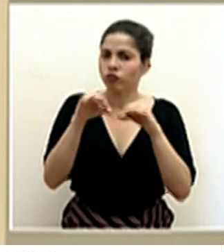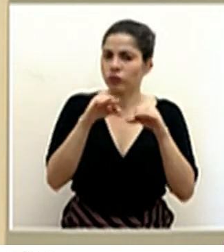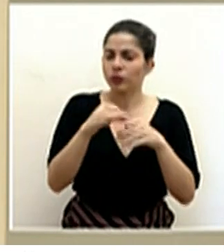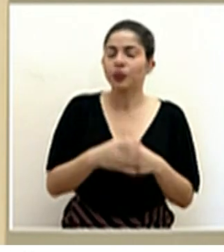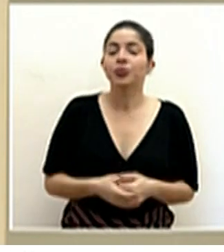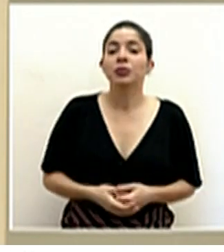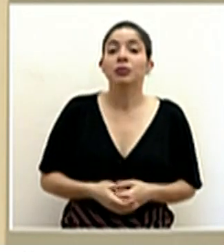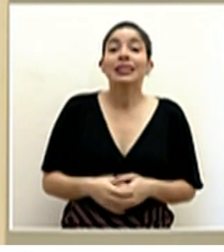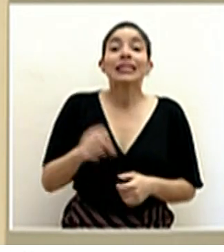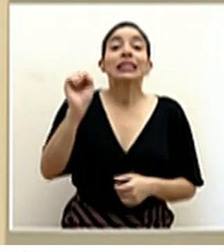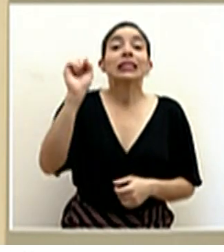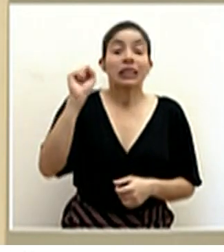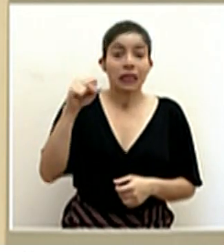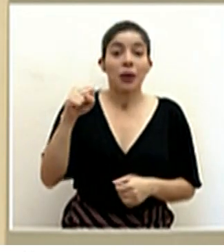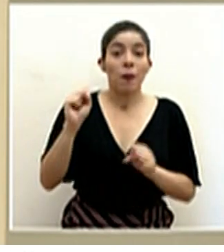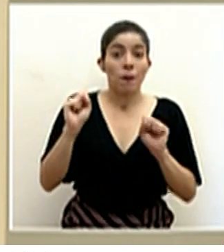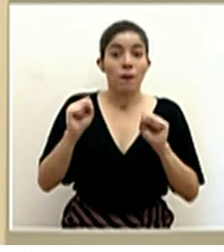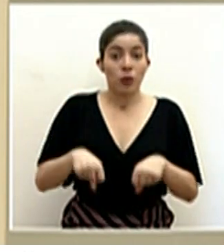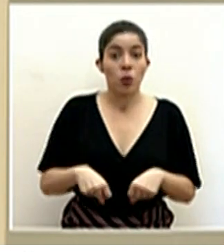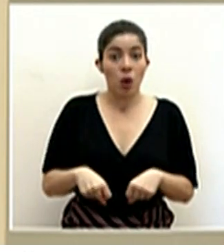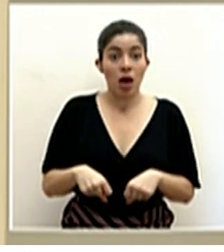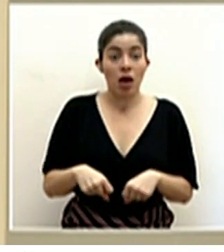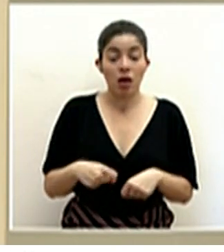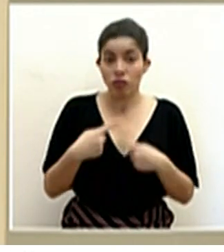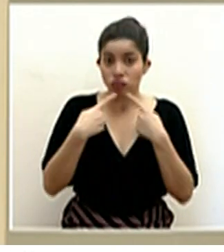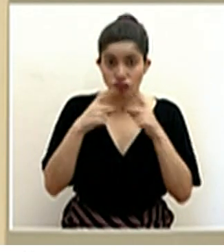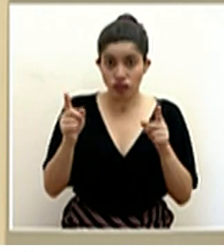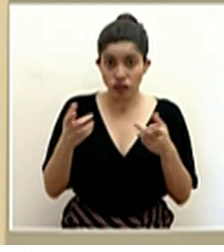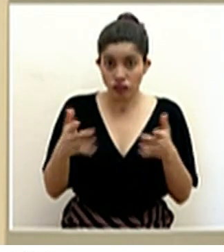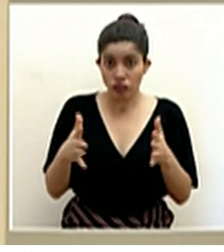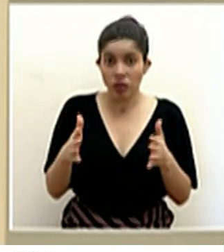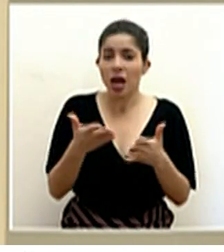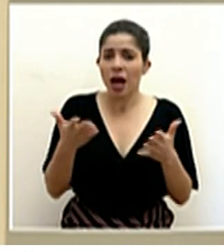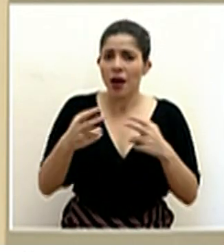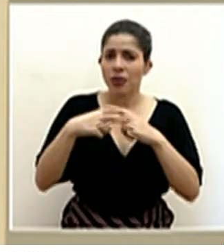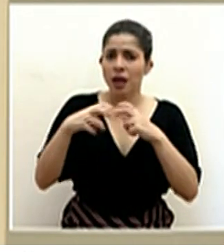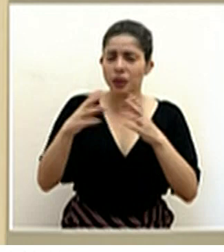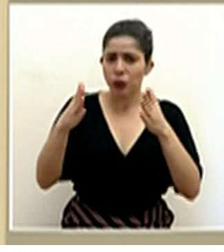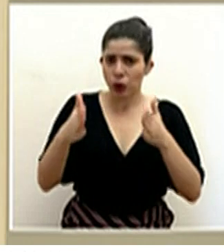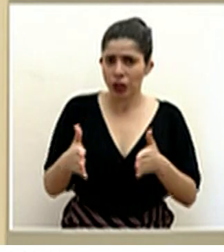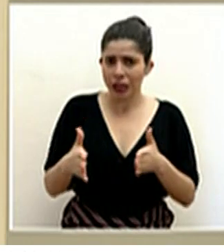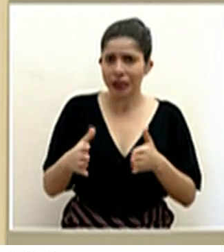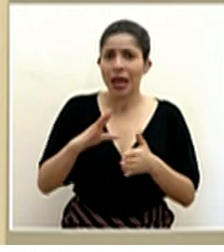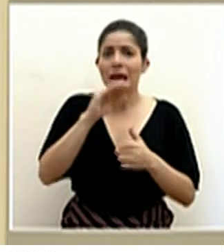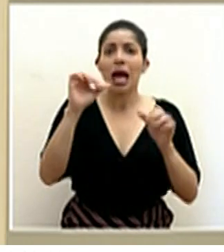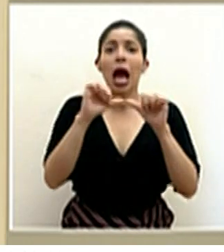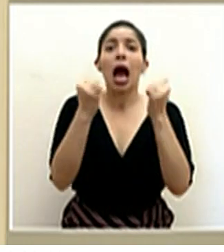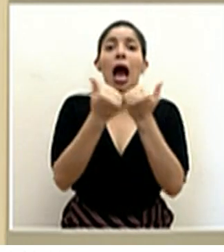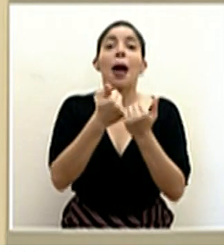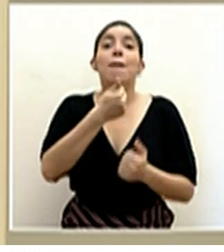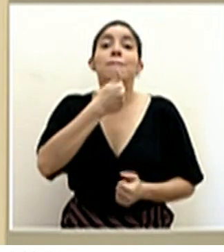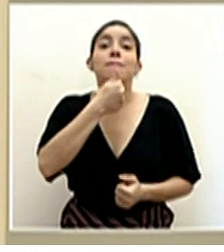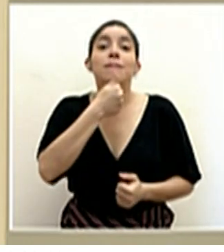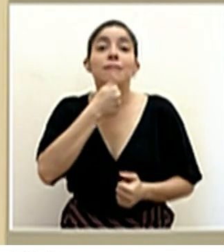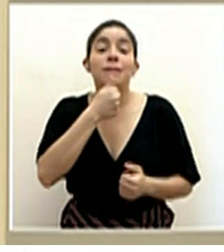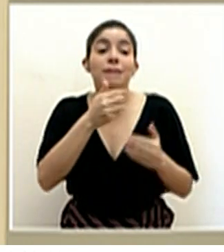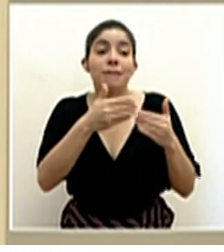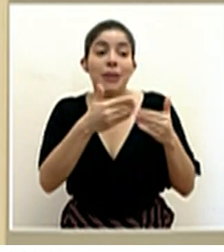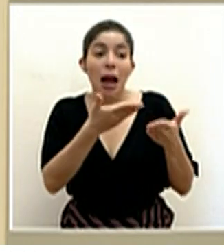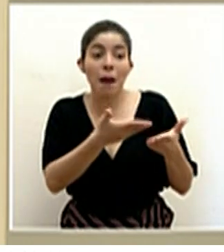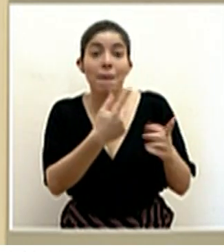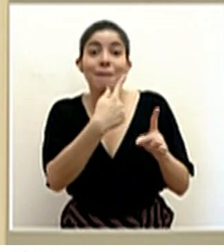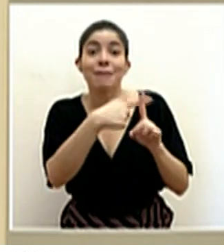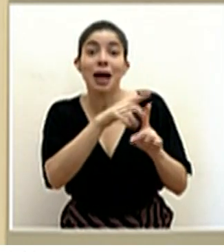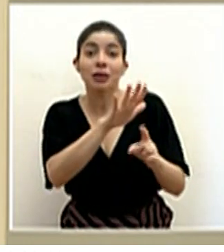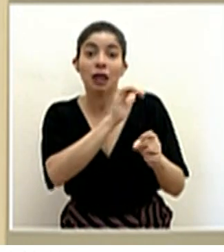referir. Lo que sí podemos ya decir es que los transportistas y el sector privado de Panamá, con sus